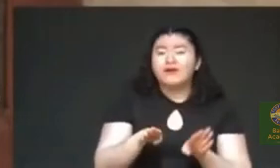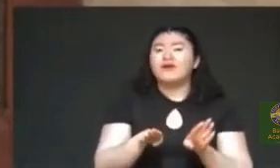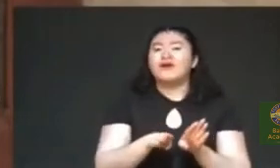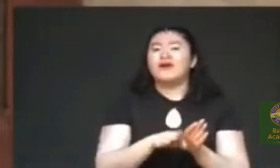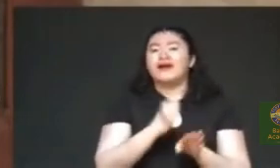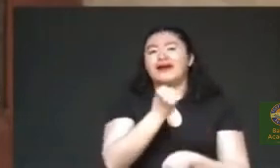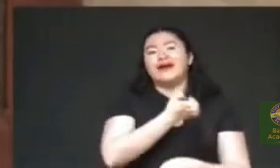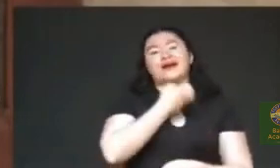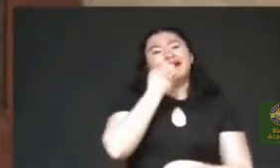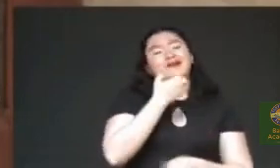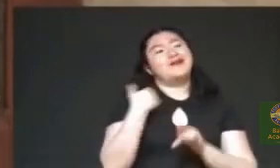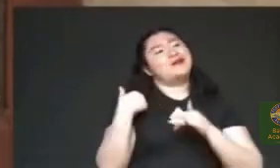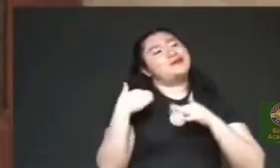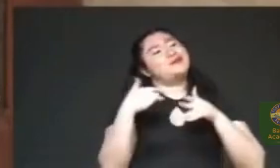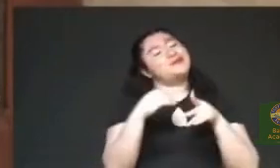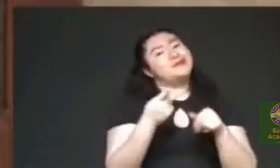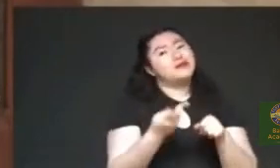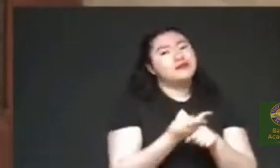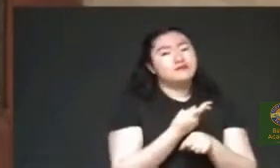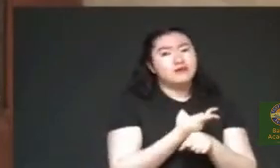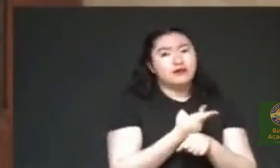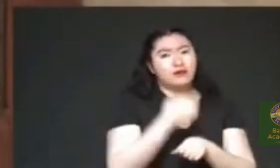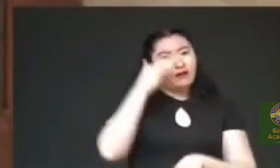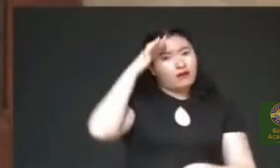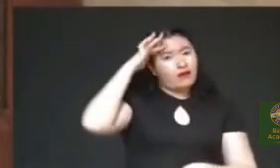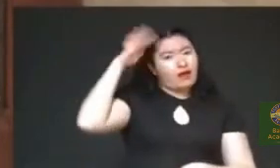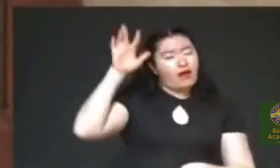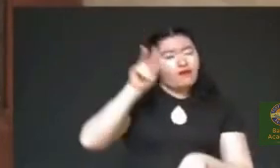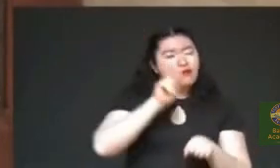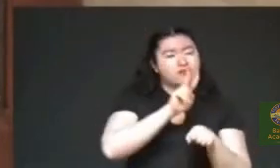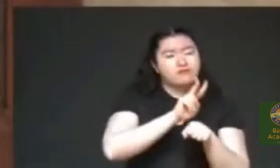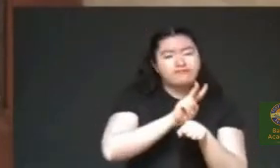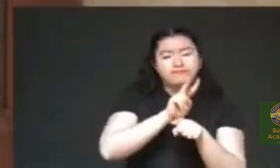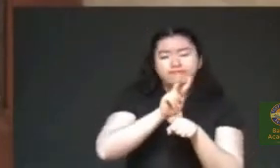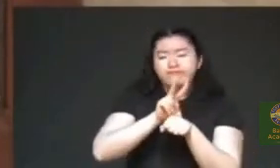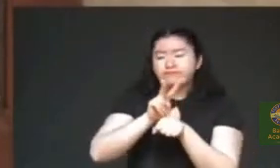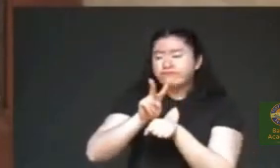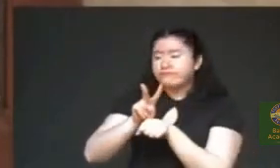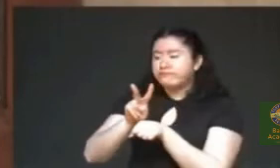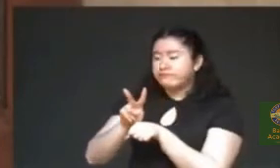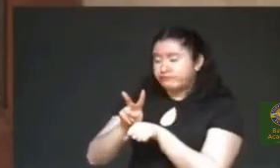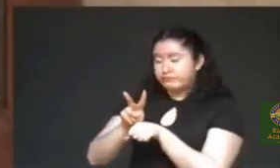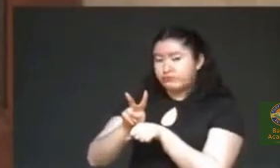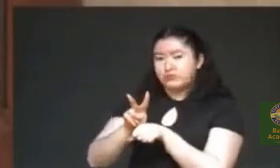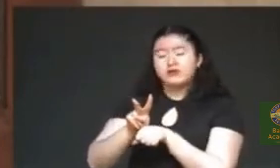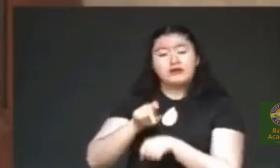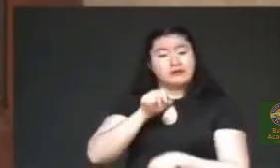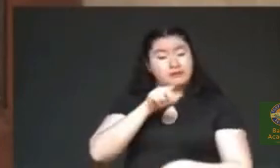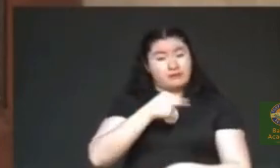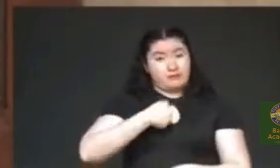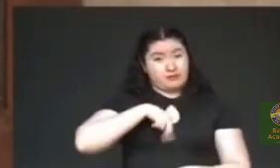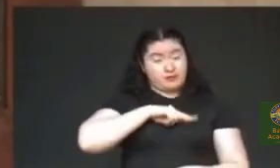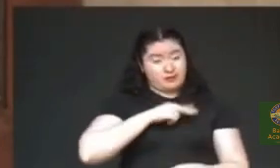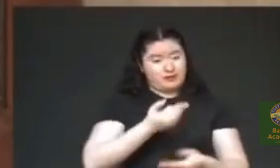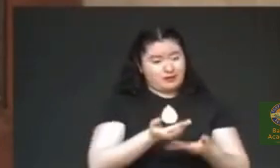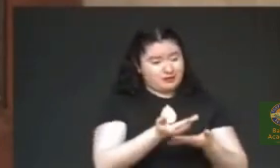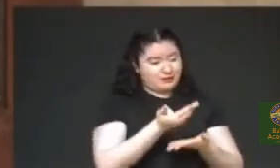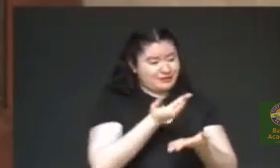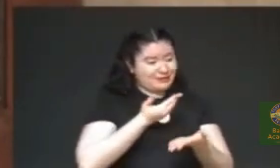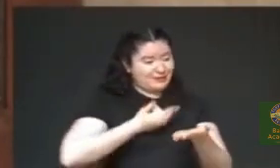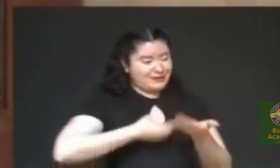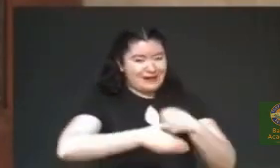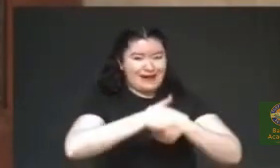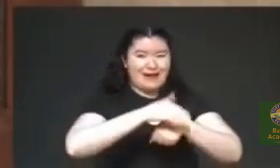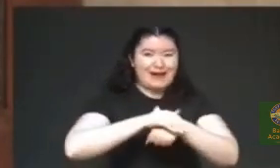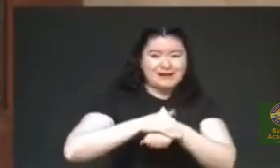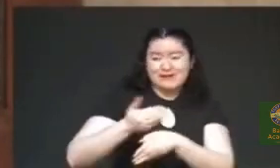un adulto. Entonces, este proceso de convivencia, lo que hemos visto, y fue un aprendizaje muy importante